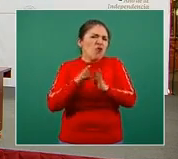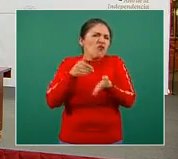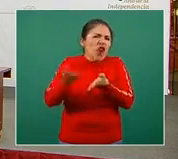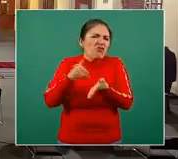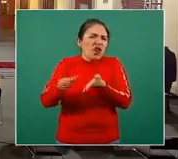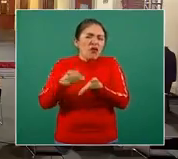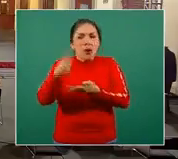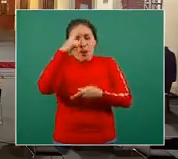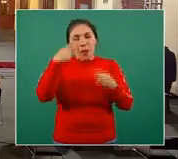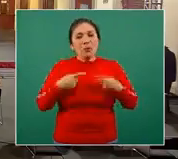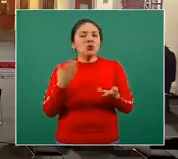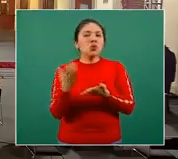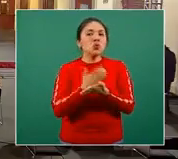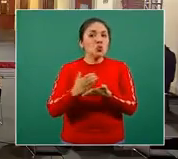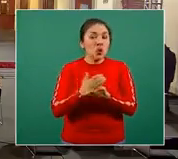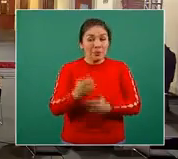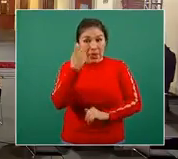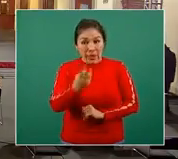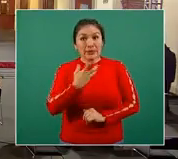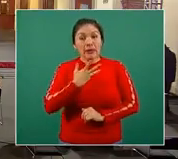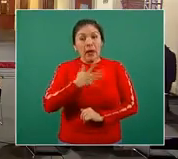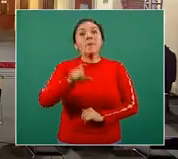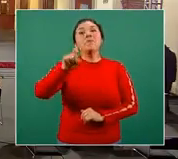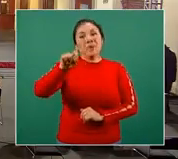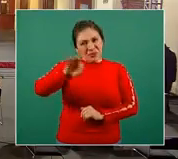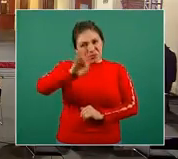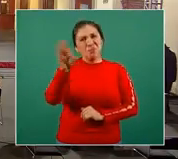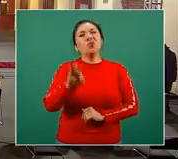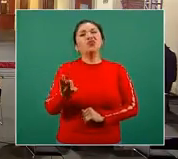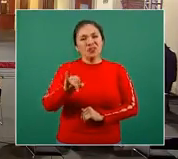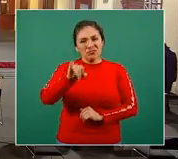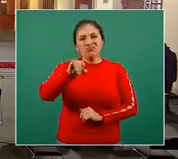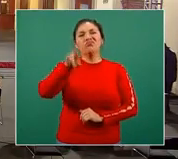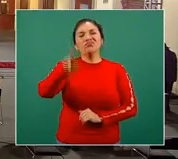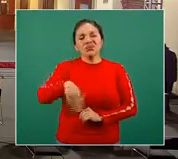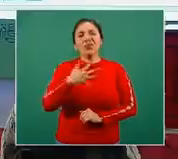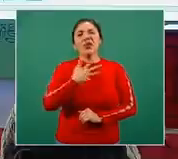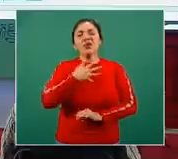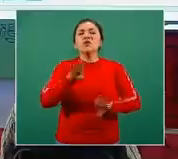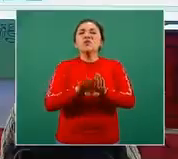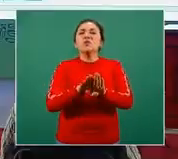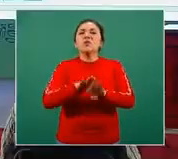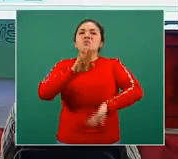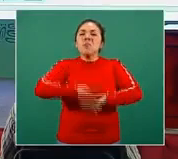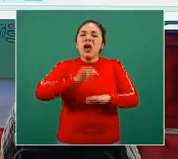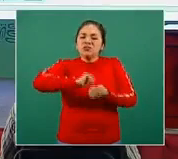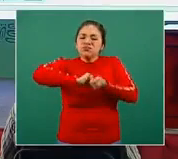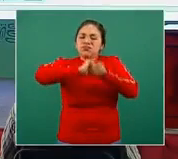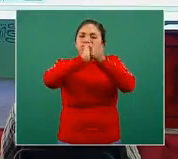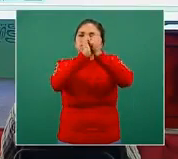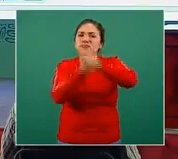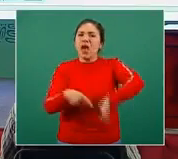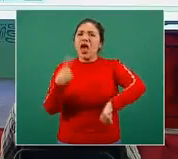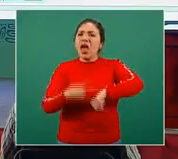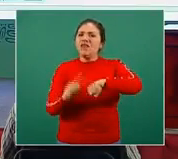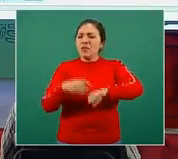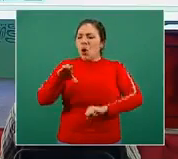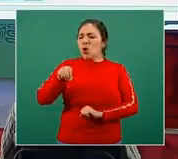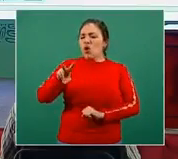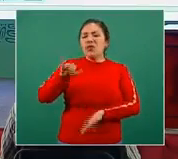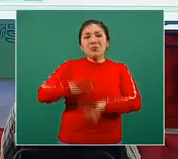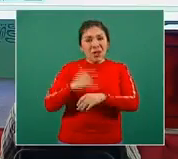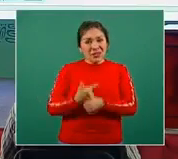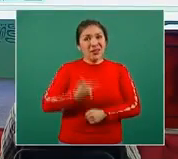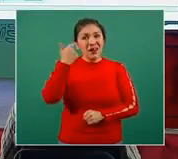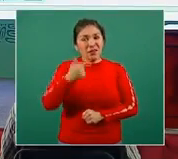curar a la persona. Y bueno, tenemos sí un 20% que precisamente progresa a lo que se puede denominar un COVID grave,